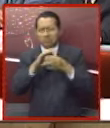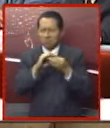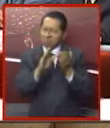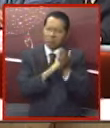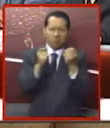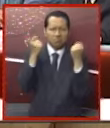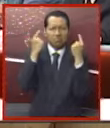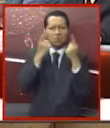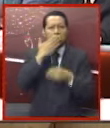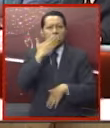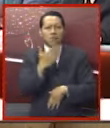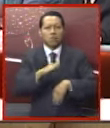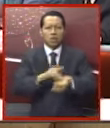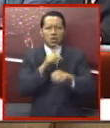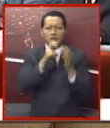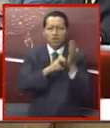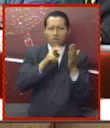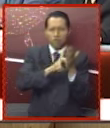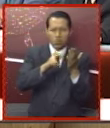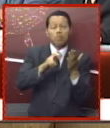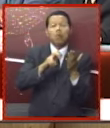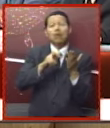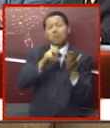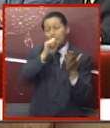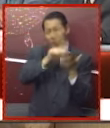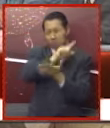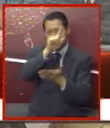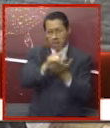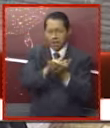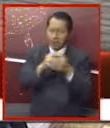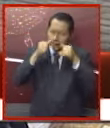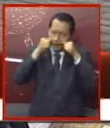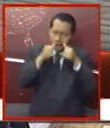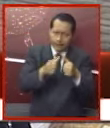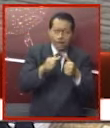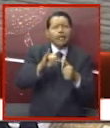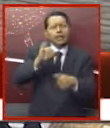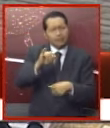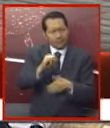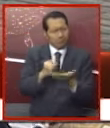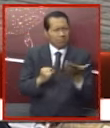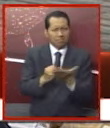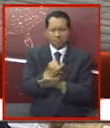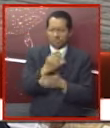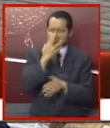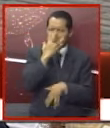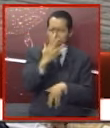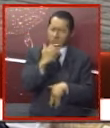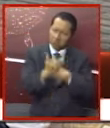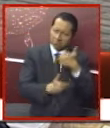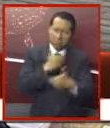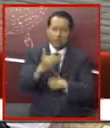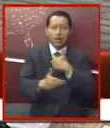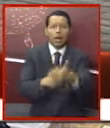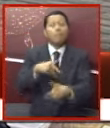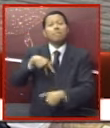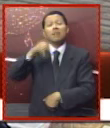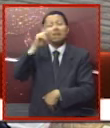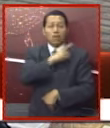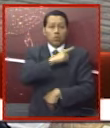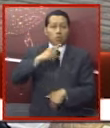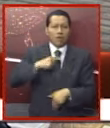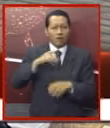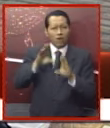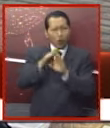seguimiento a la reforma educativa, mencionó que hay una decisión firme de avanzar en el tema, pero a la vez también existe un reto de